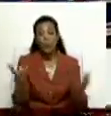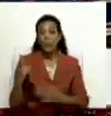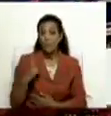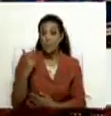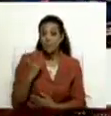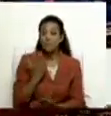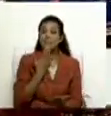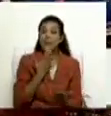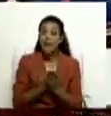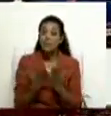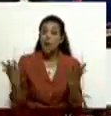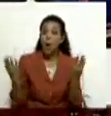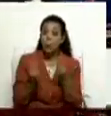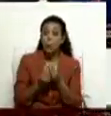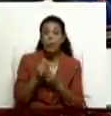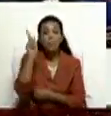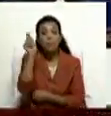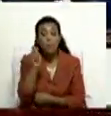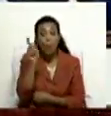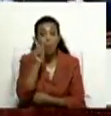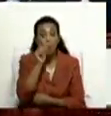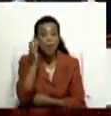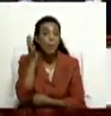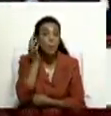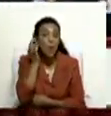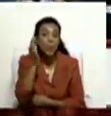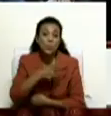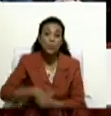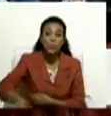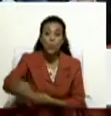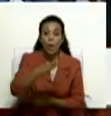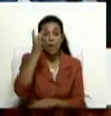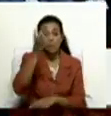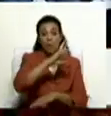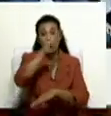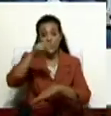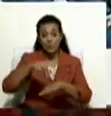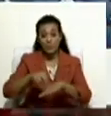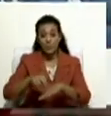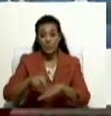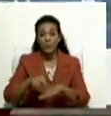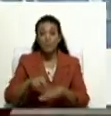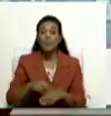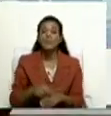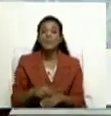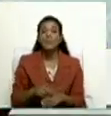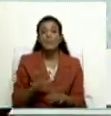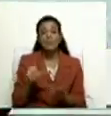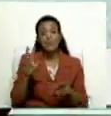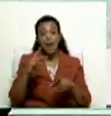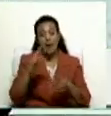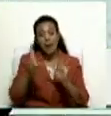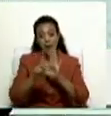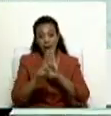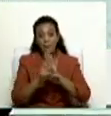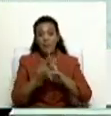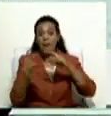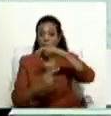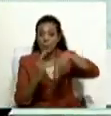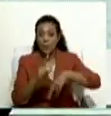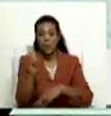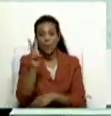presente junto a las diputadas y diputados de la asamblea nacional de la República bolivariana de